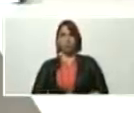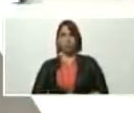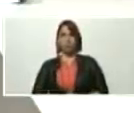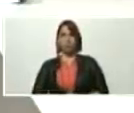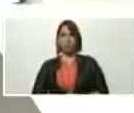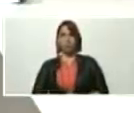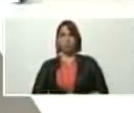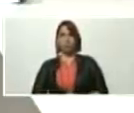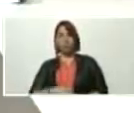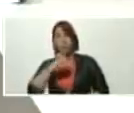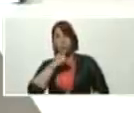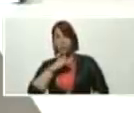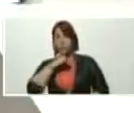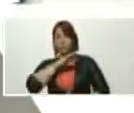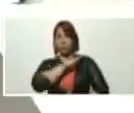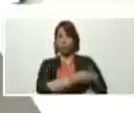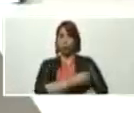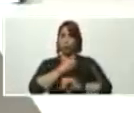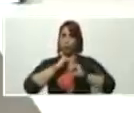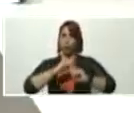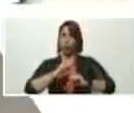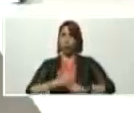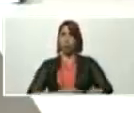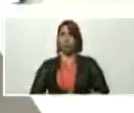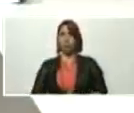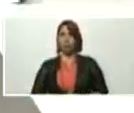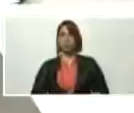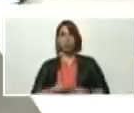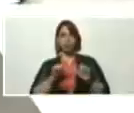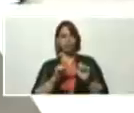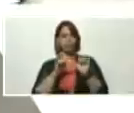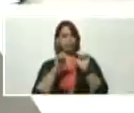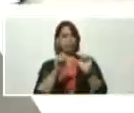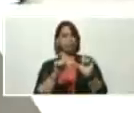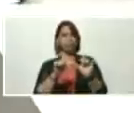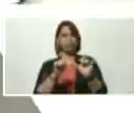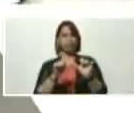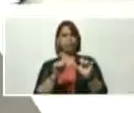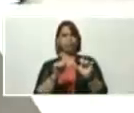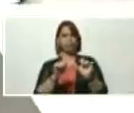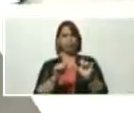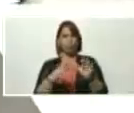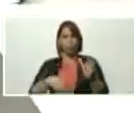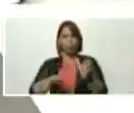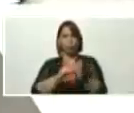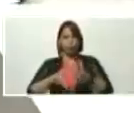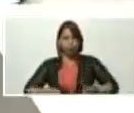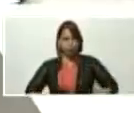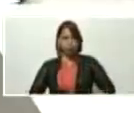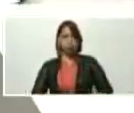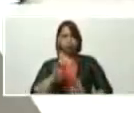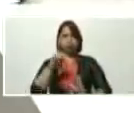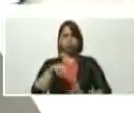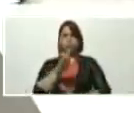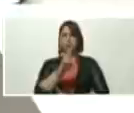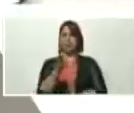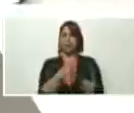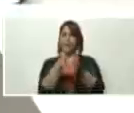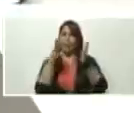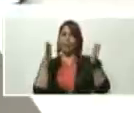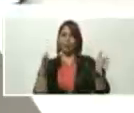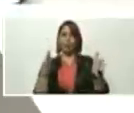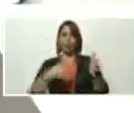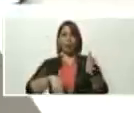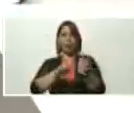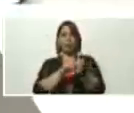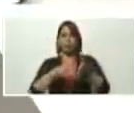la resistencia, para mantener, pues, el renacimiento, la R grande del renacimiento, de